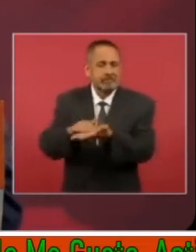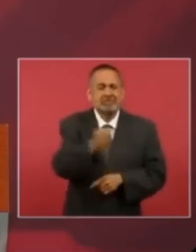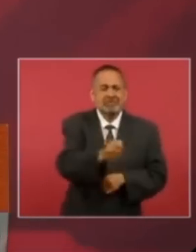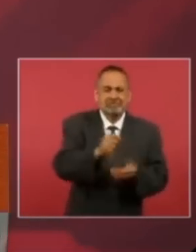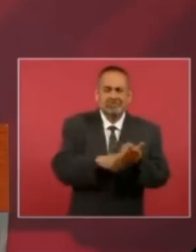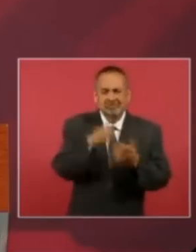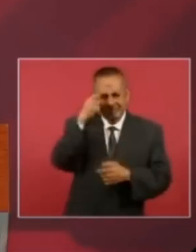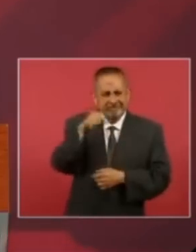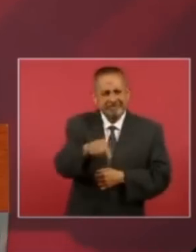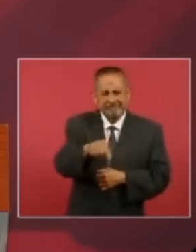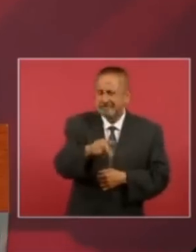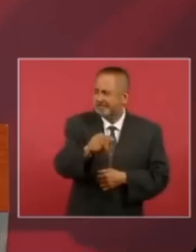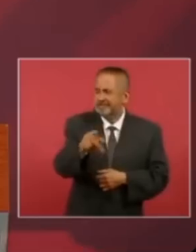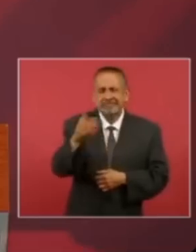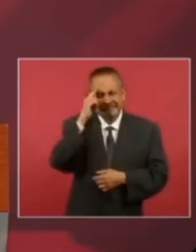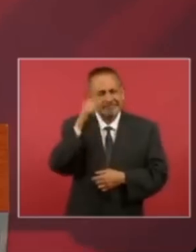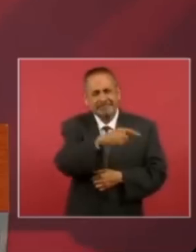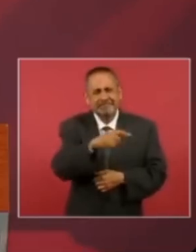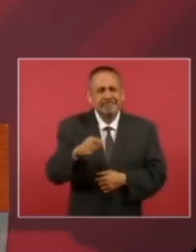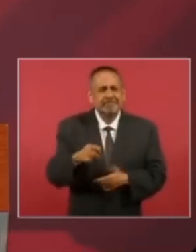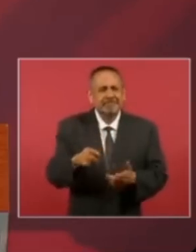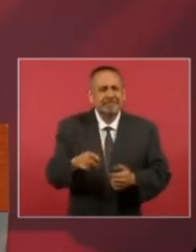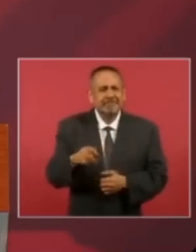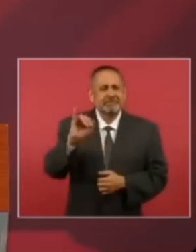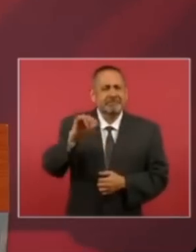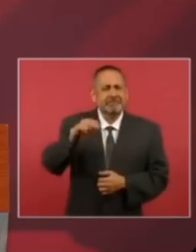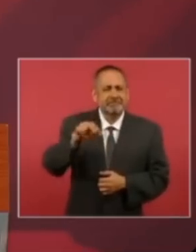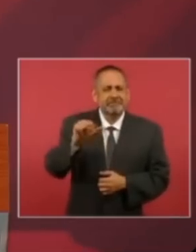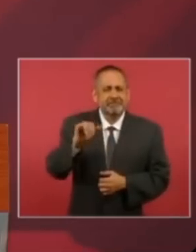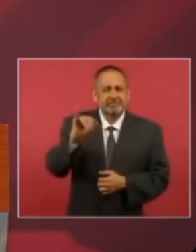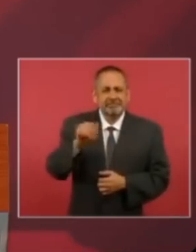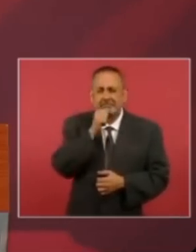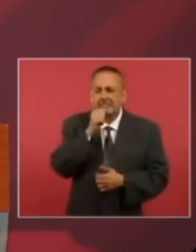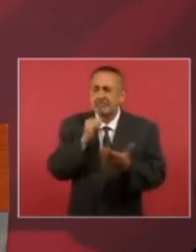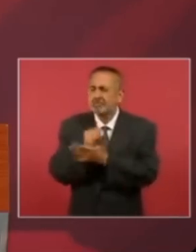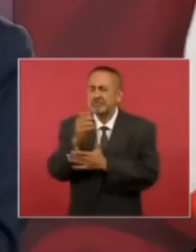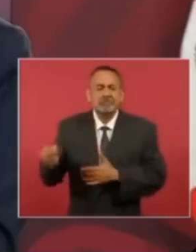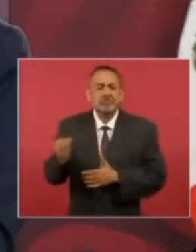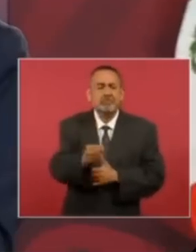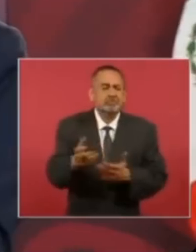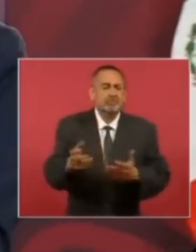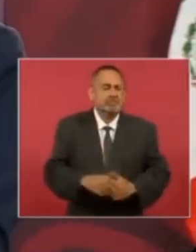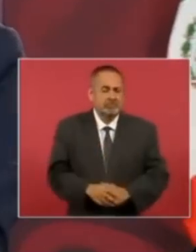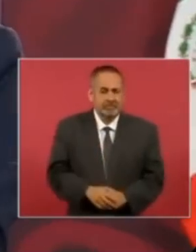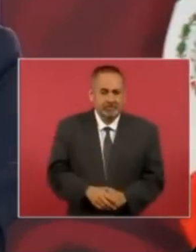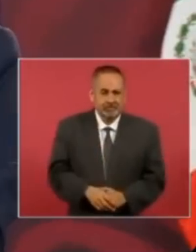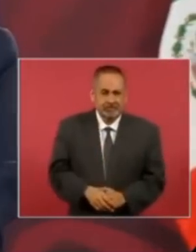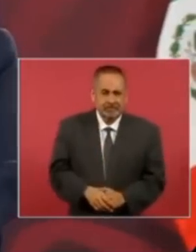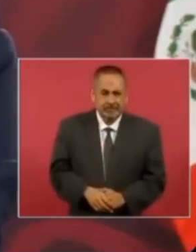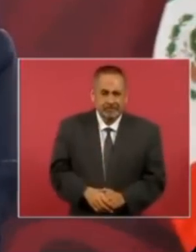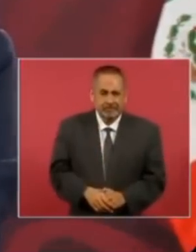impuestos. ¿Cuánta razón tiene el presidente López Obrador al decir que estos organismos autónomos,